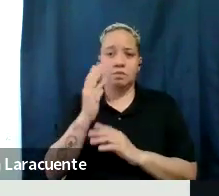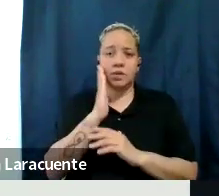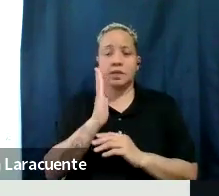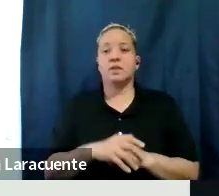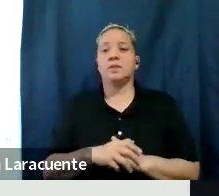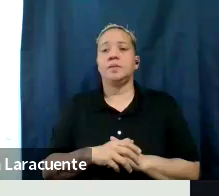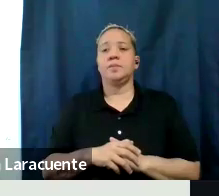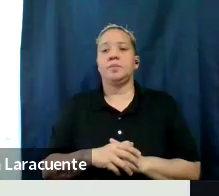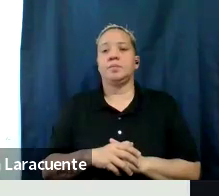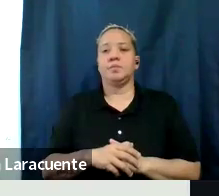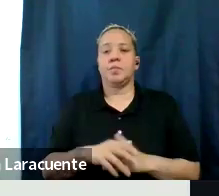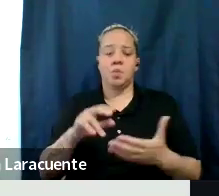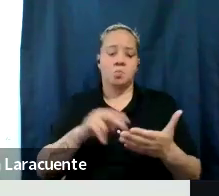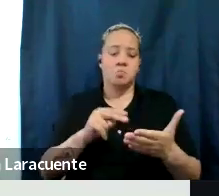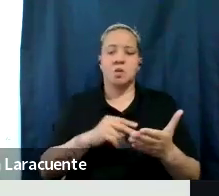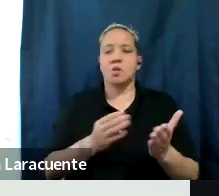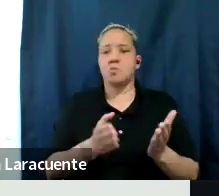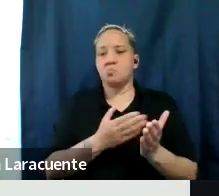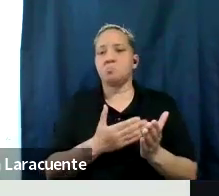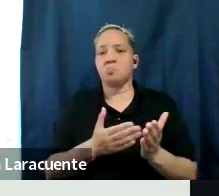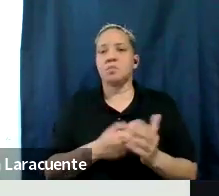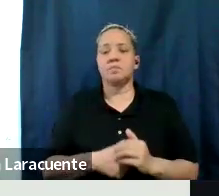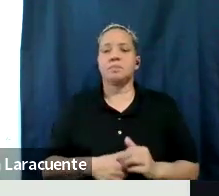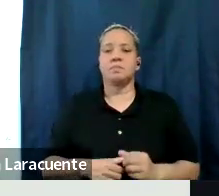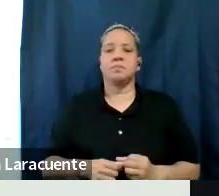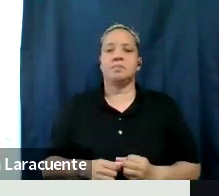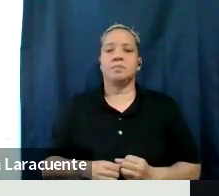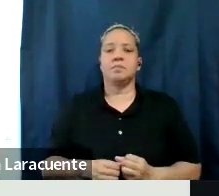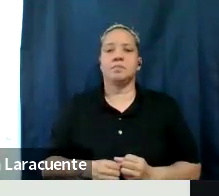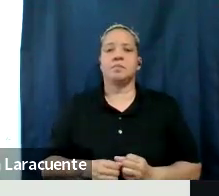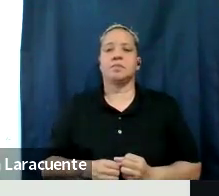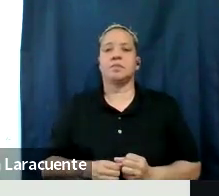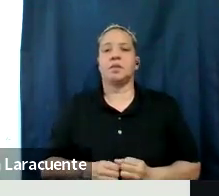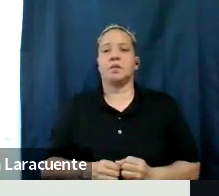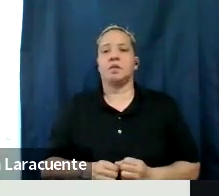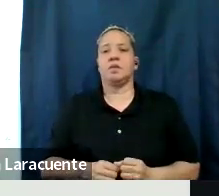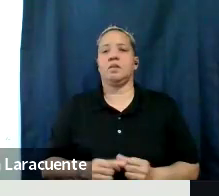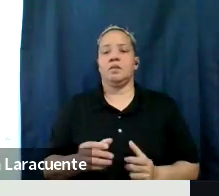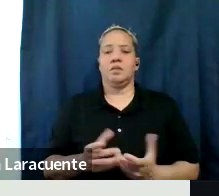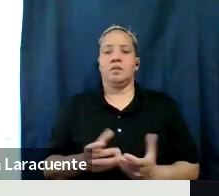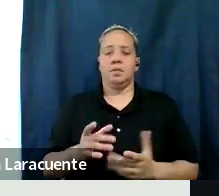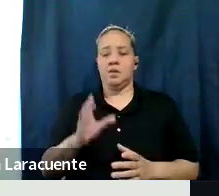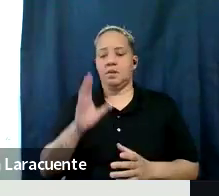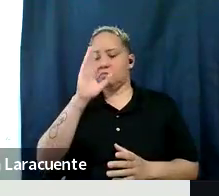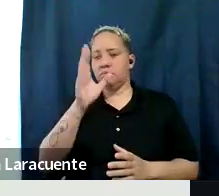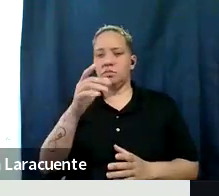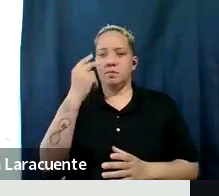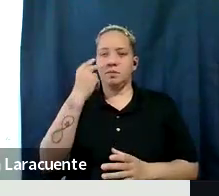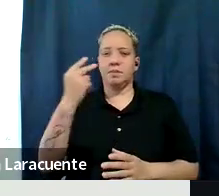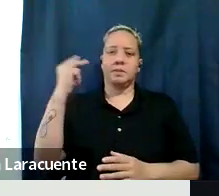a breva me leo algún capítulo sobre Platero y yo que me llevan directamente a mi infancia.